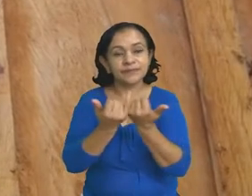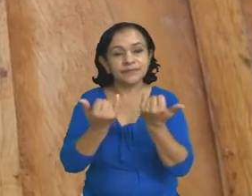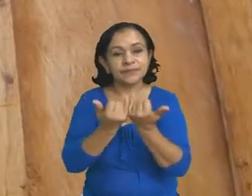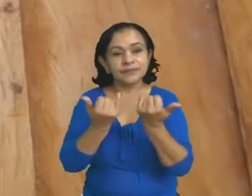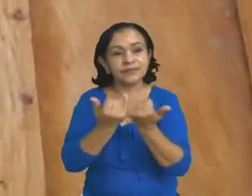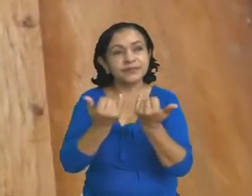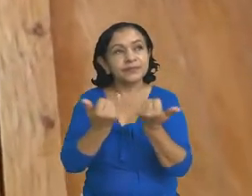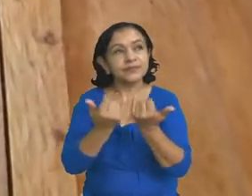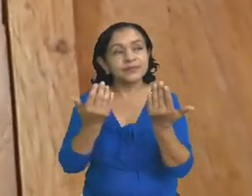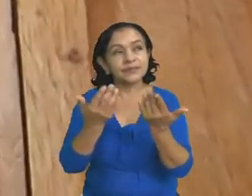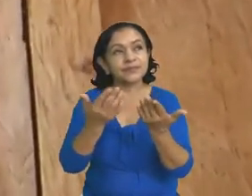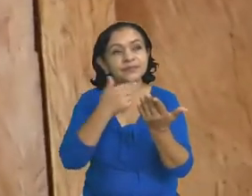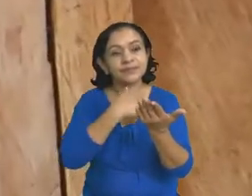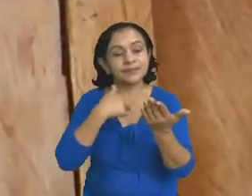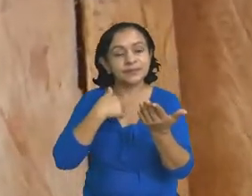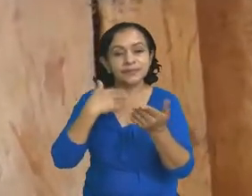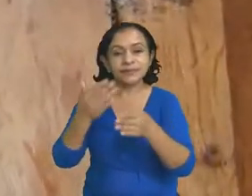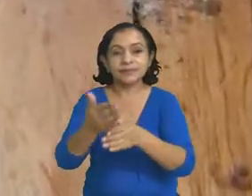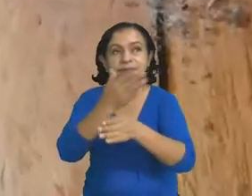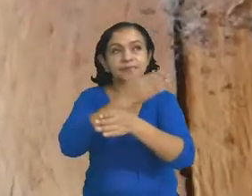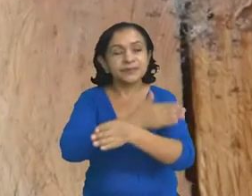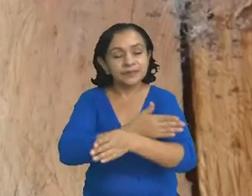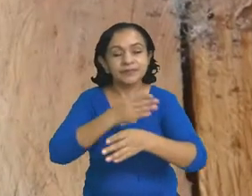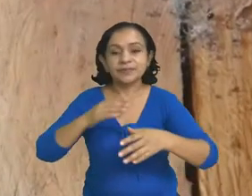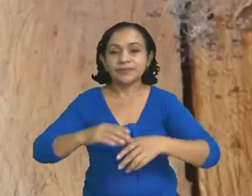pues ya. Sí, sí. Ya